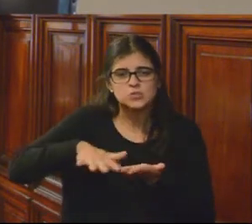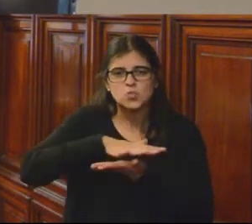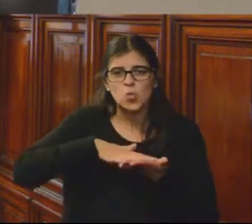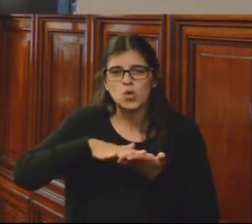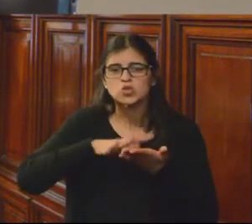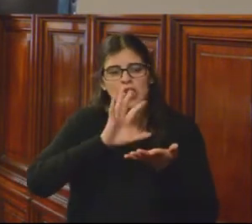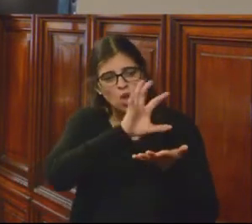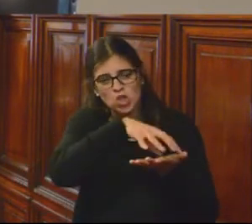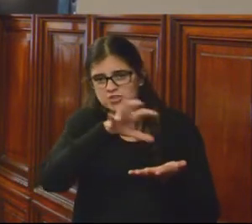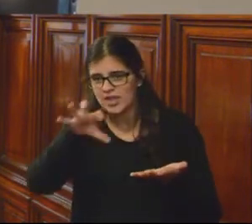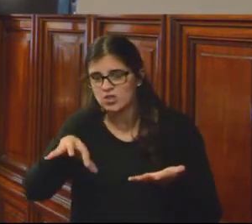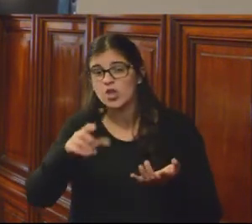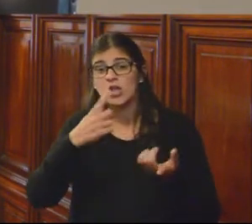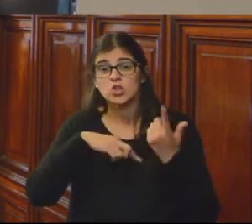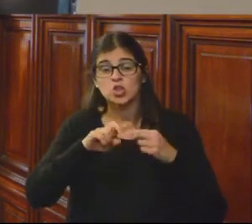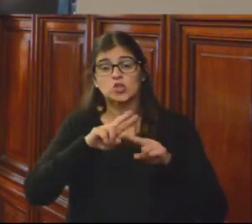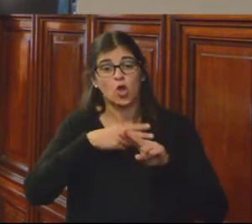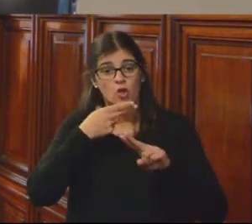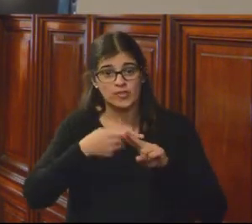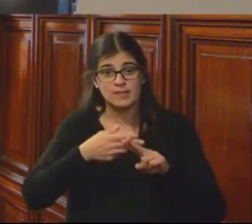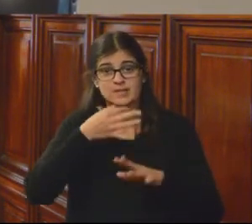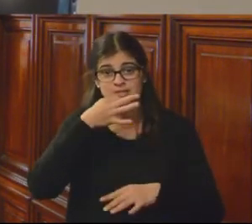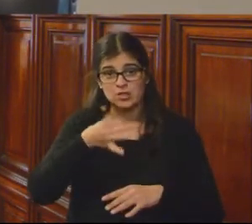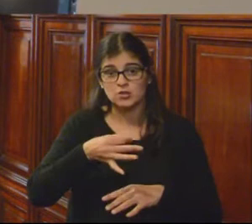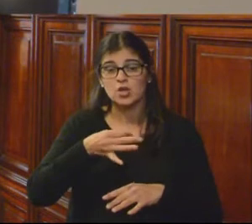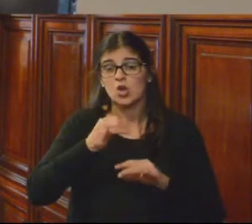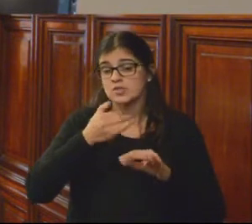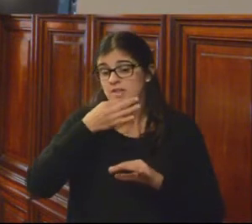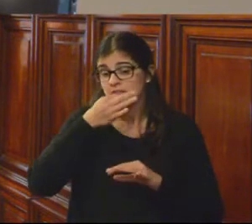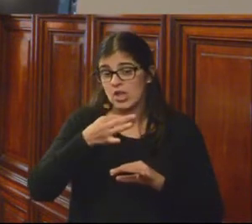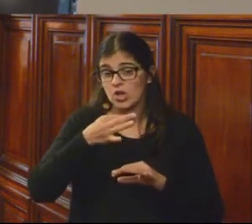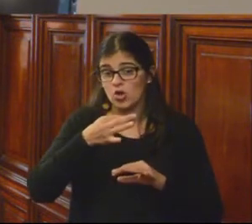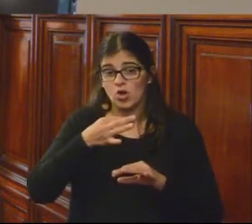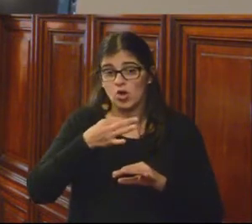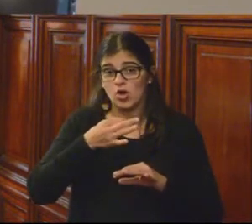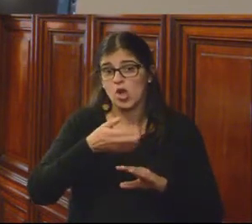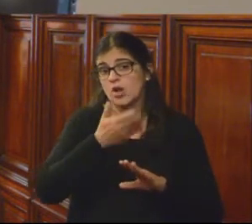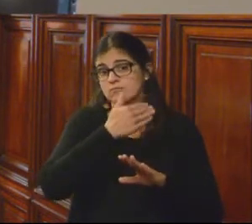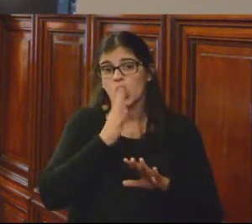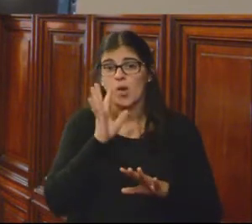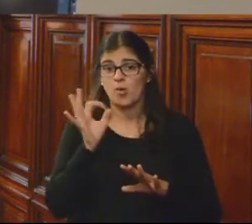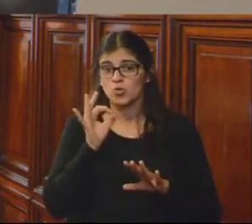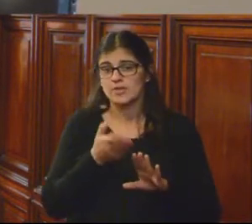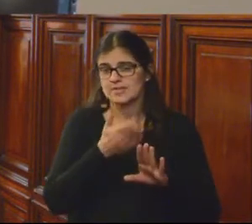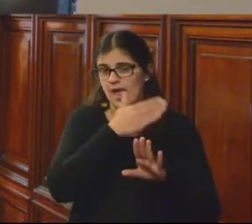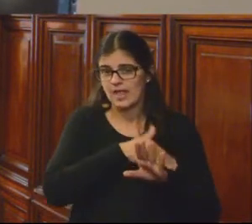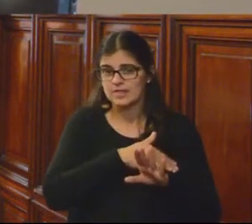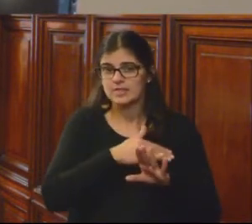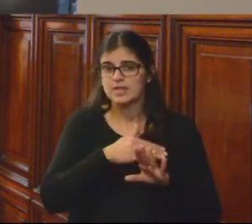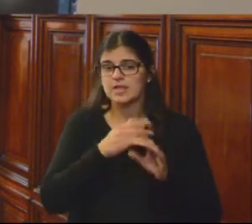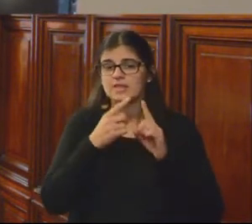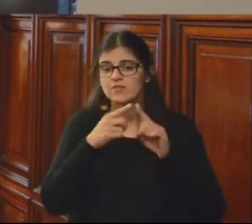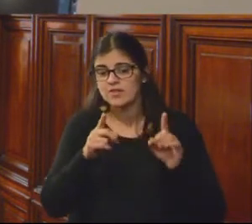centros. Así que reitero lo que he dicho en otras oportunidades a los